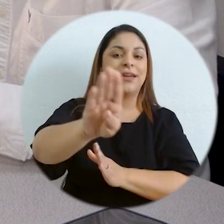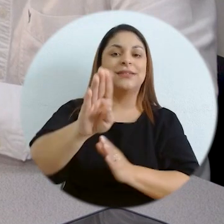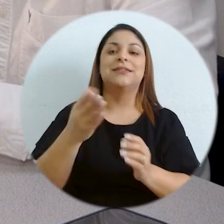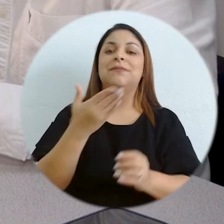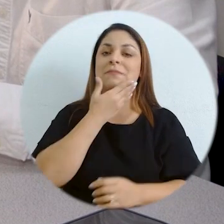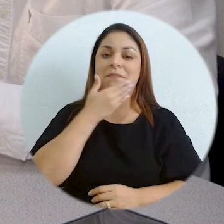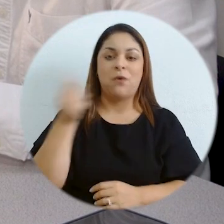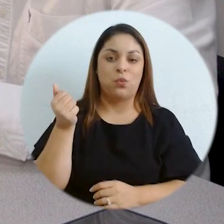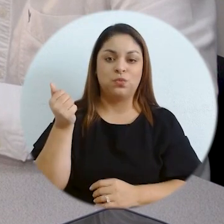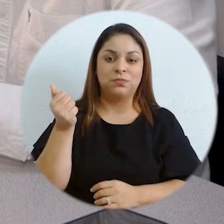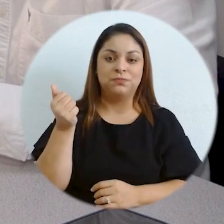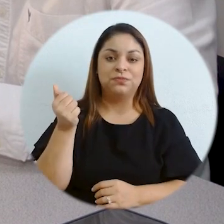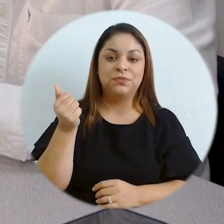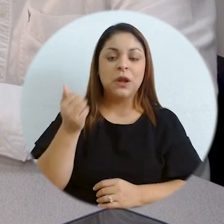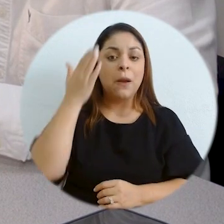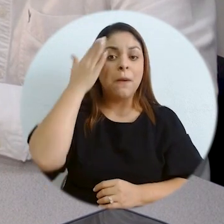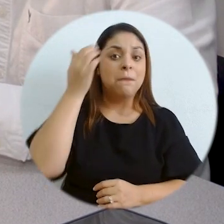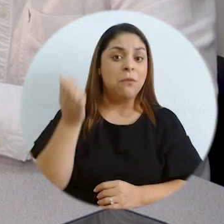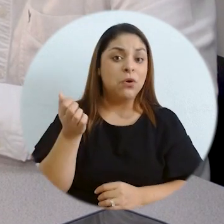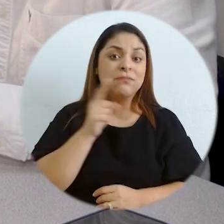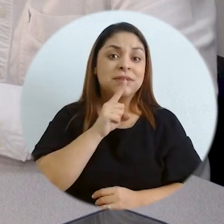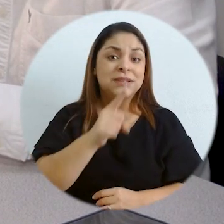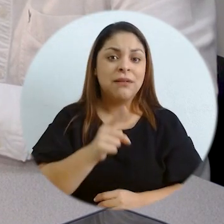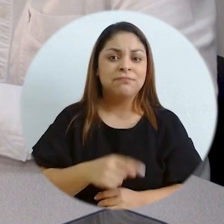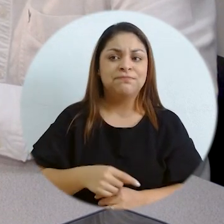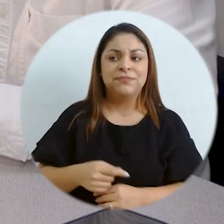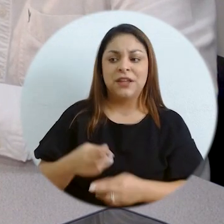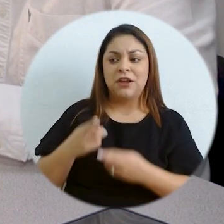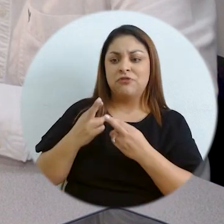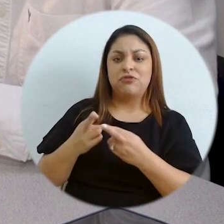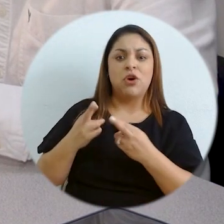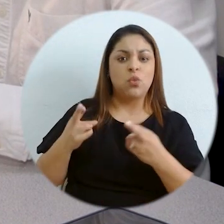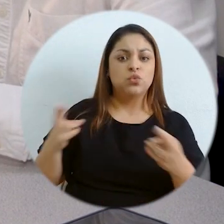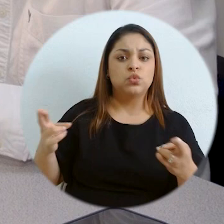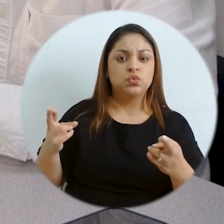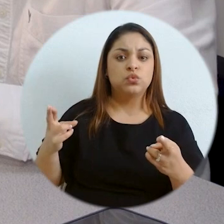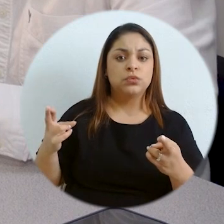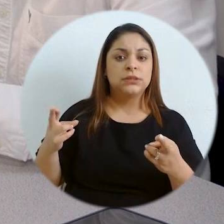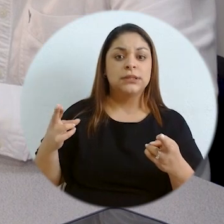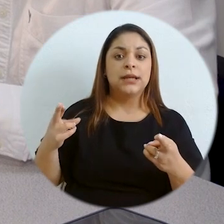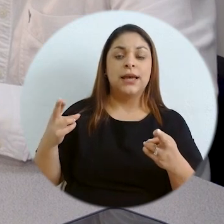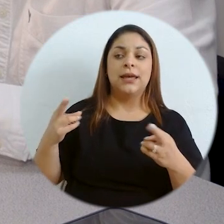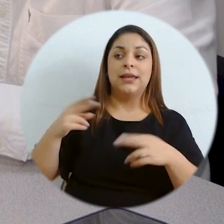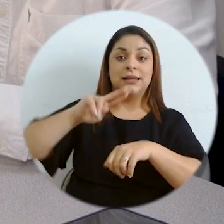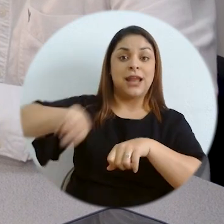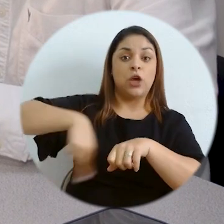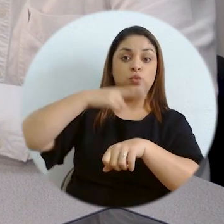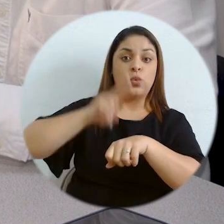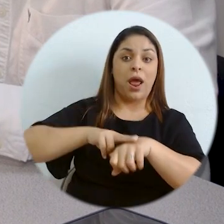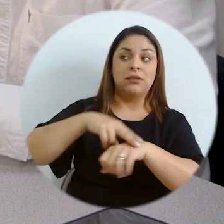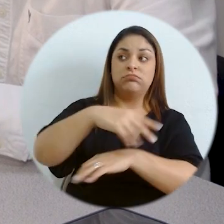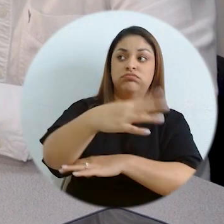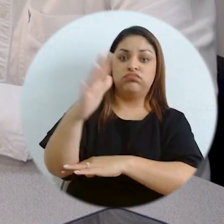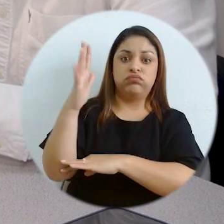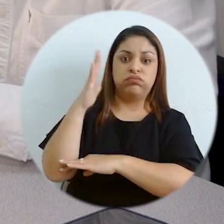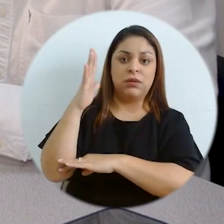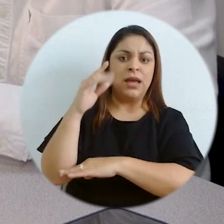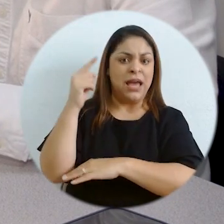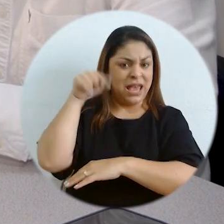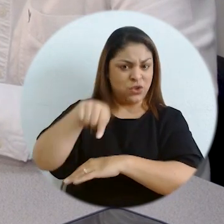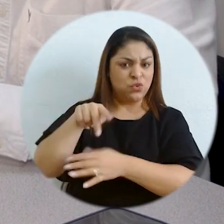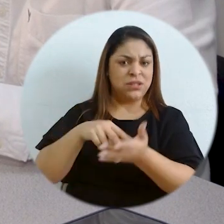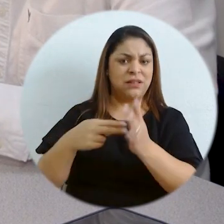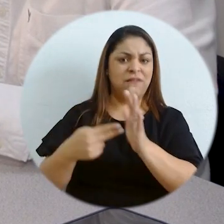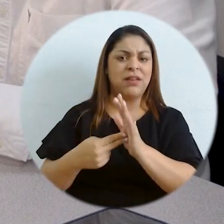los recursos naturales no son lo más fundamental para el crecimiento económico. Lo ha demostrado paradigmáticamente Japón, que es un país con